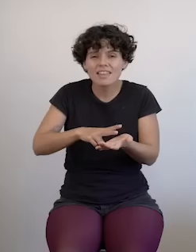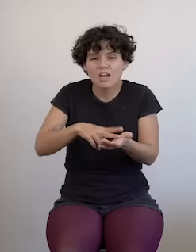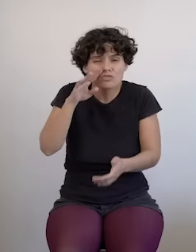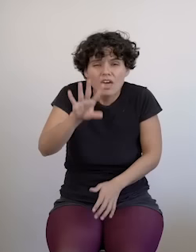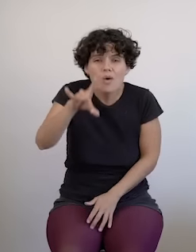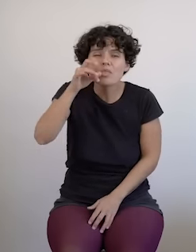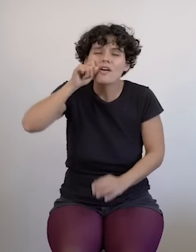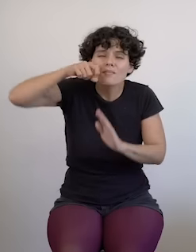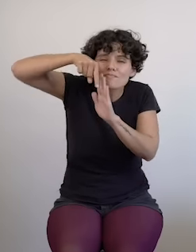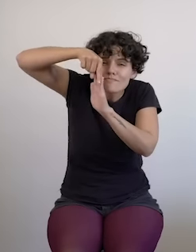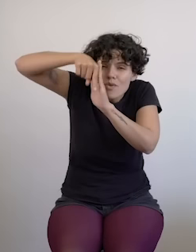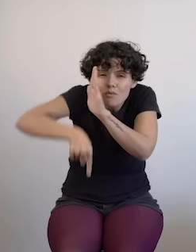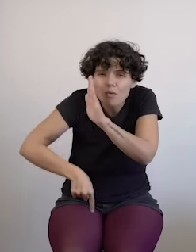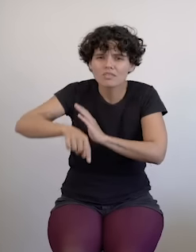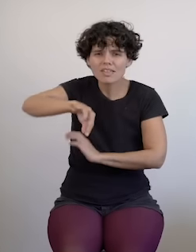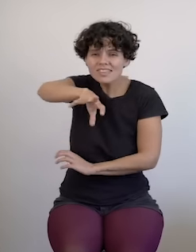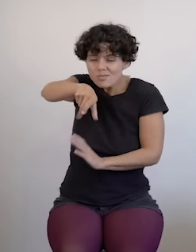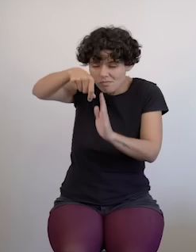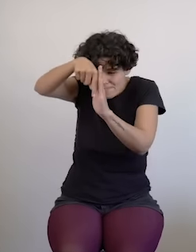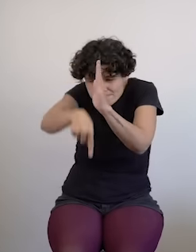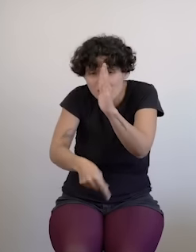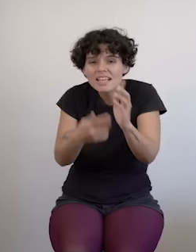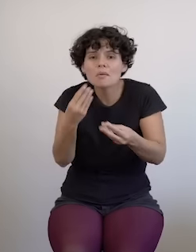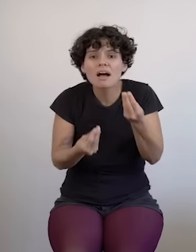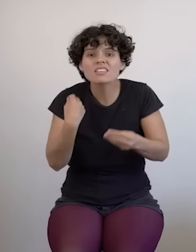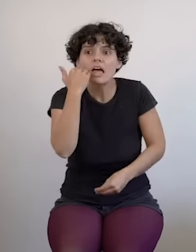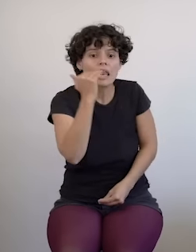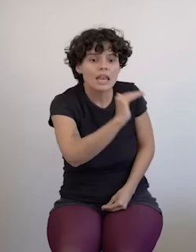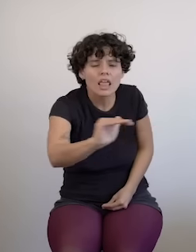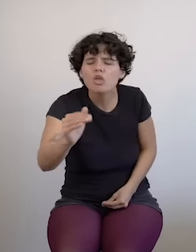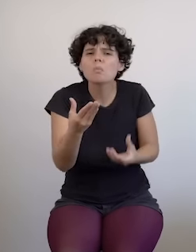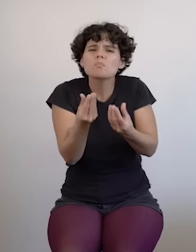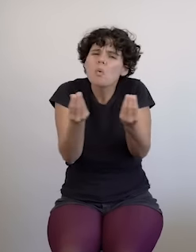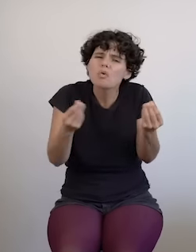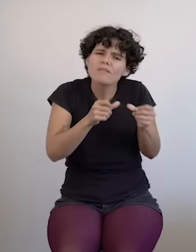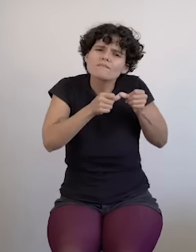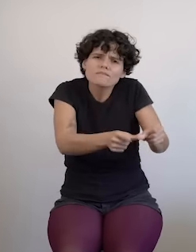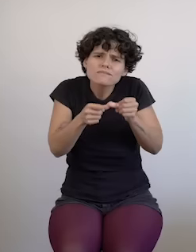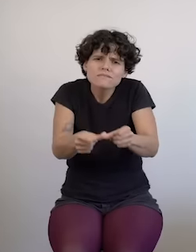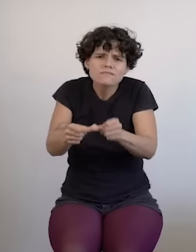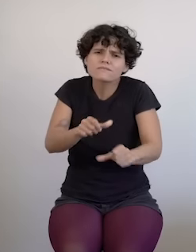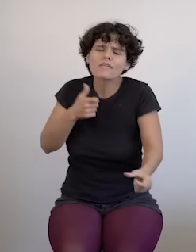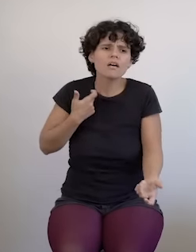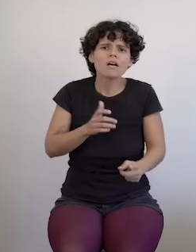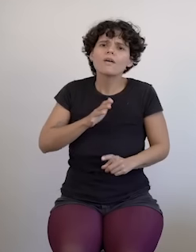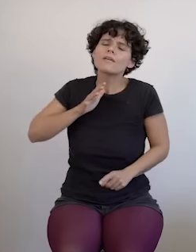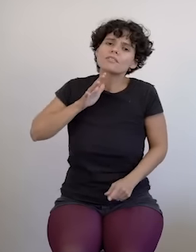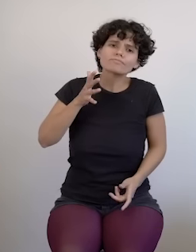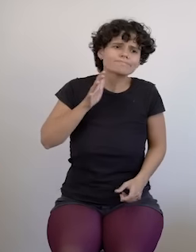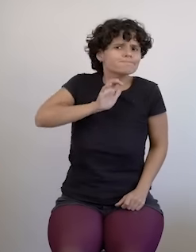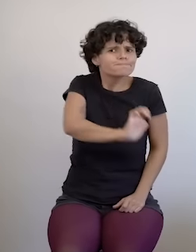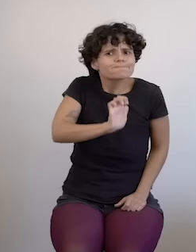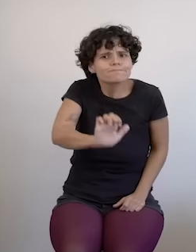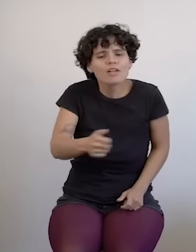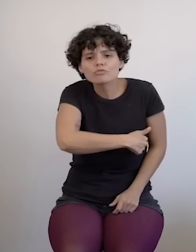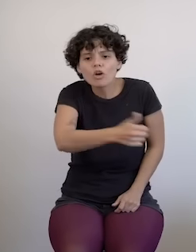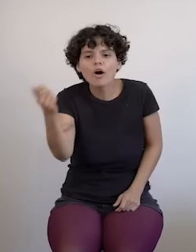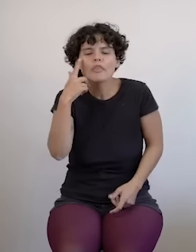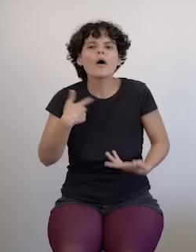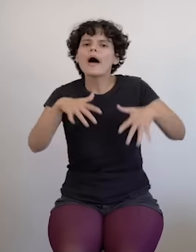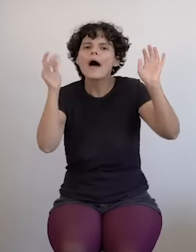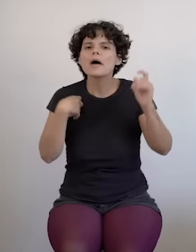en el trasfondo, hermano, no ves la raíz de dónde viene esta guá, ¿cachai? Esta guá, porque hay cachai de niños violados en Chile, hermano. Y nadie le da el cuero de decirlo,